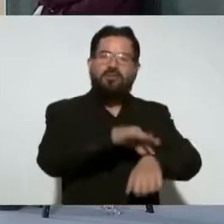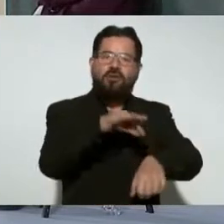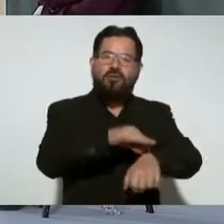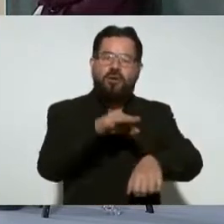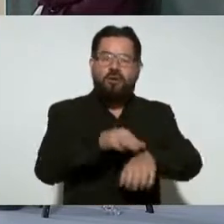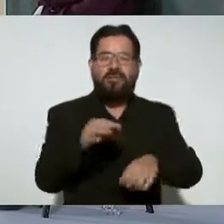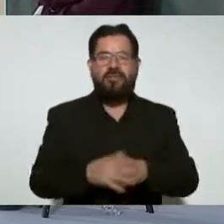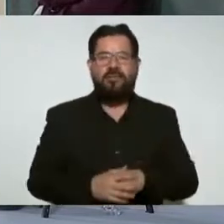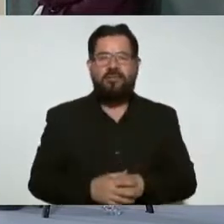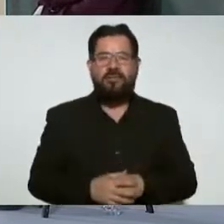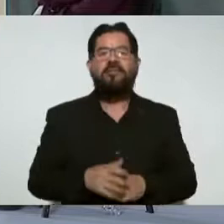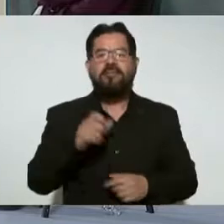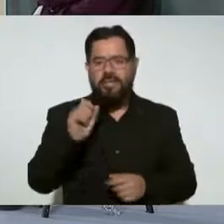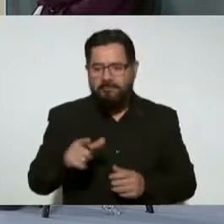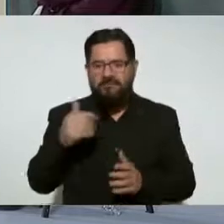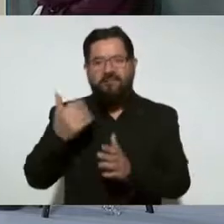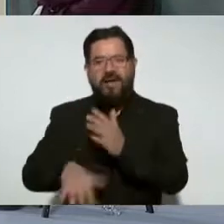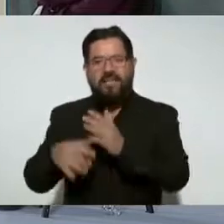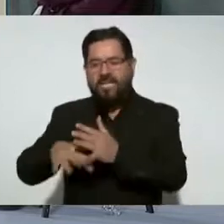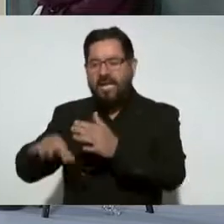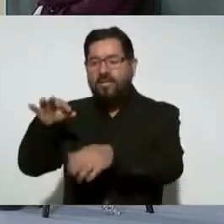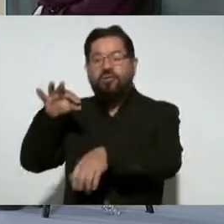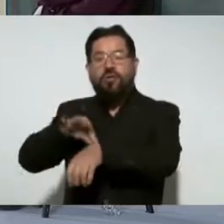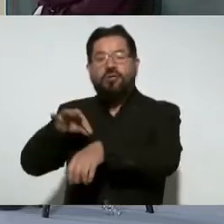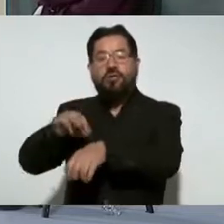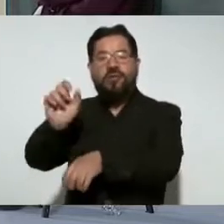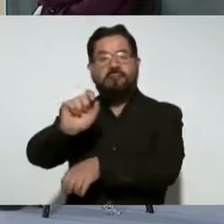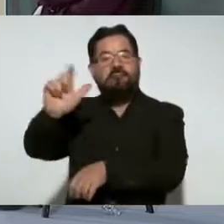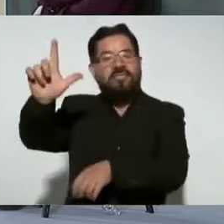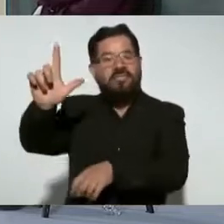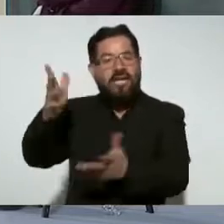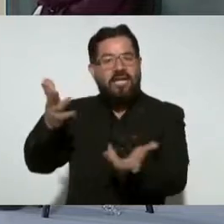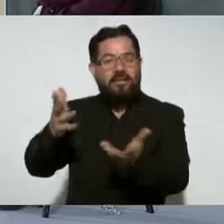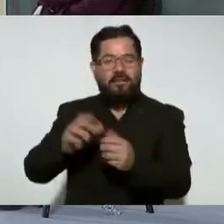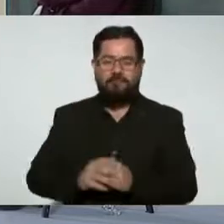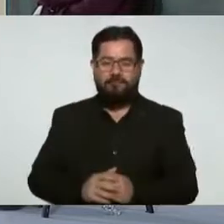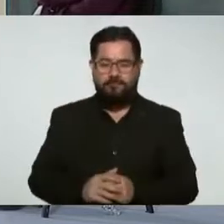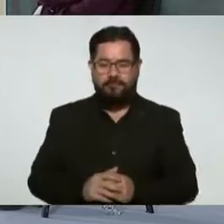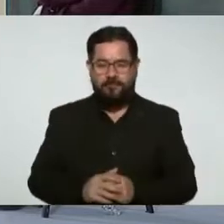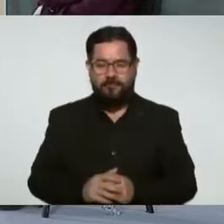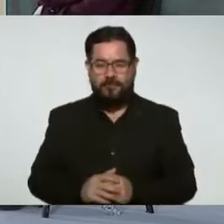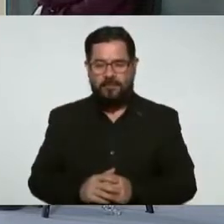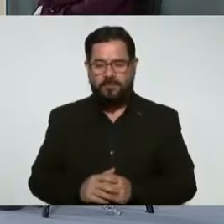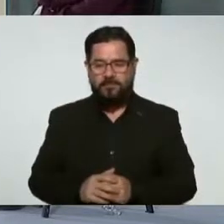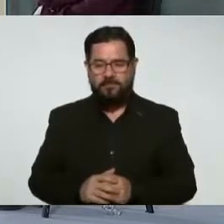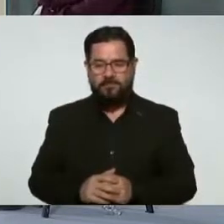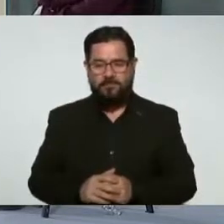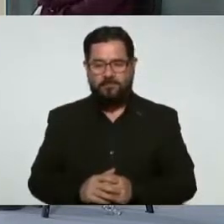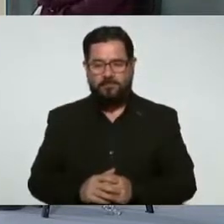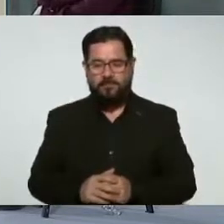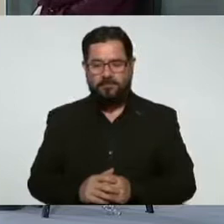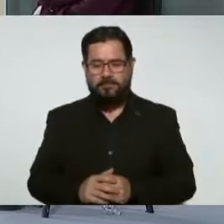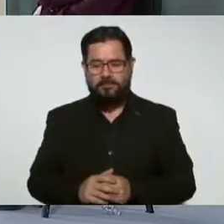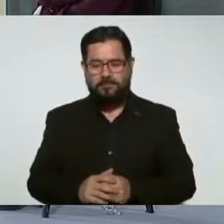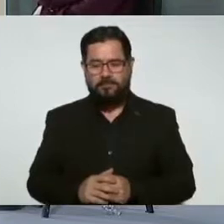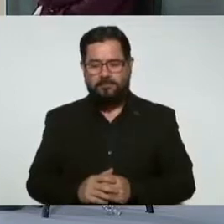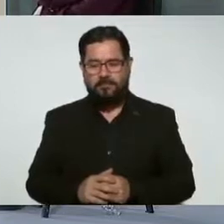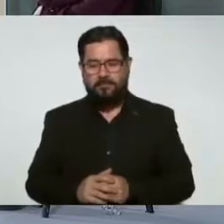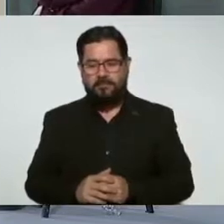de especialistas. Ya logramos este año que en vez de